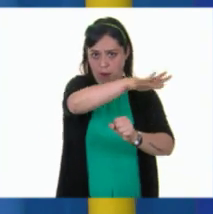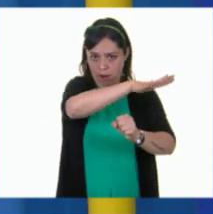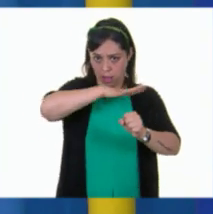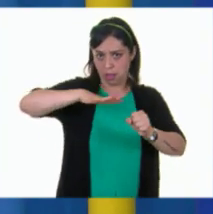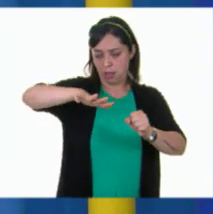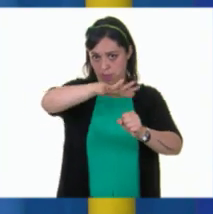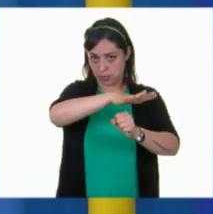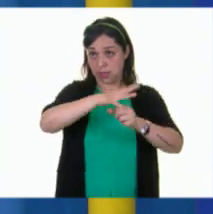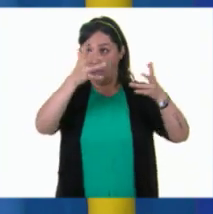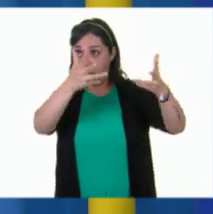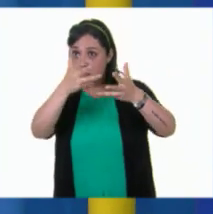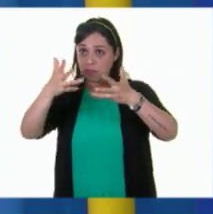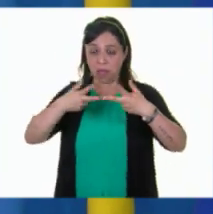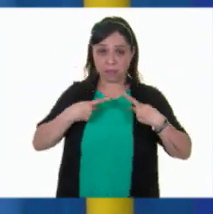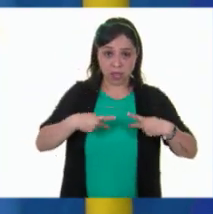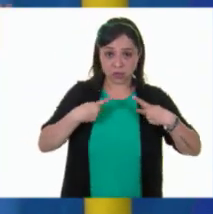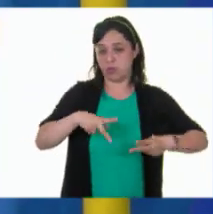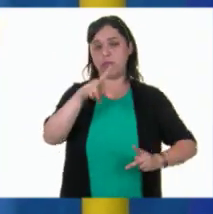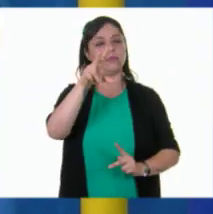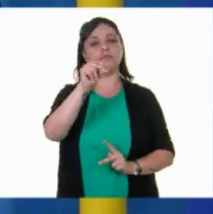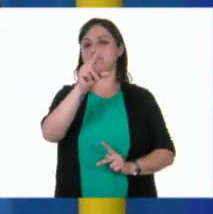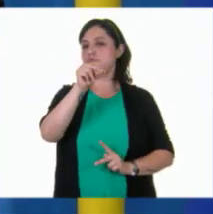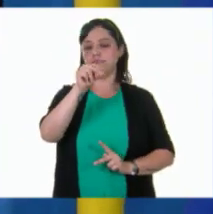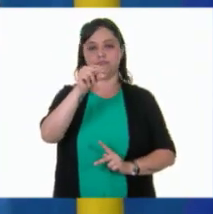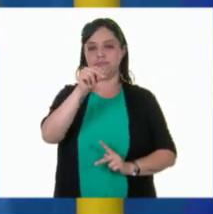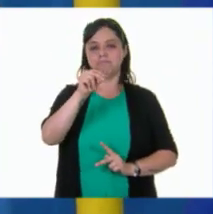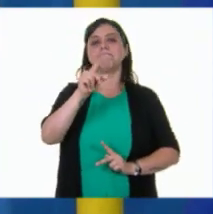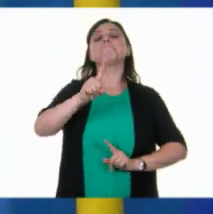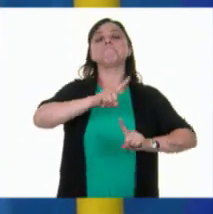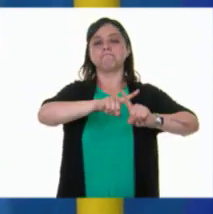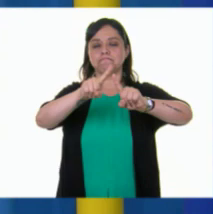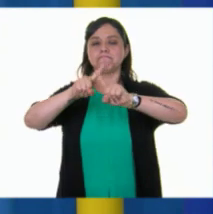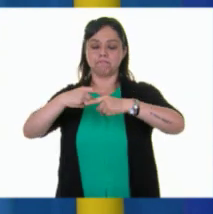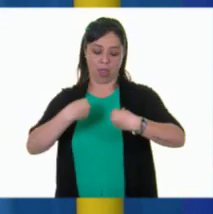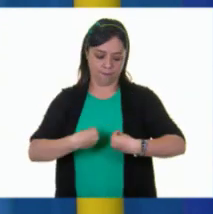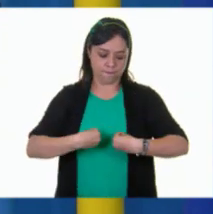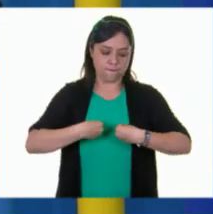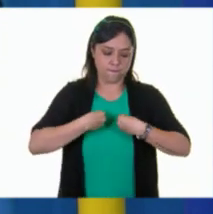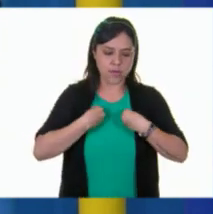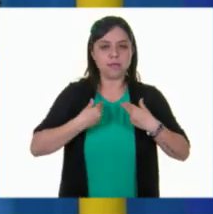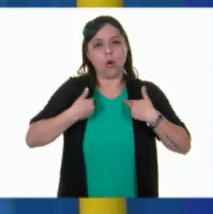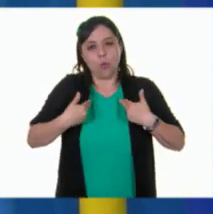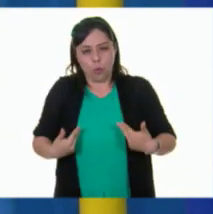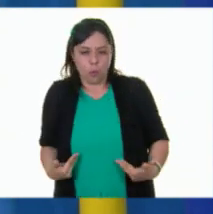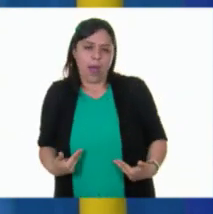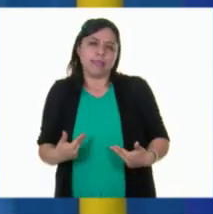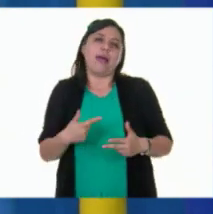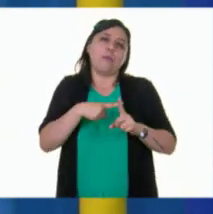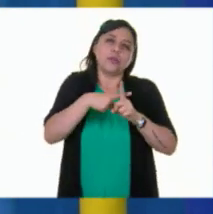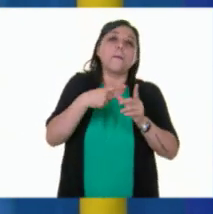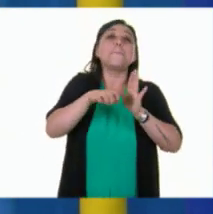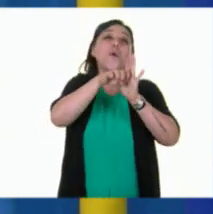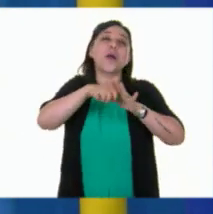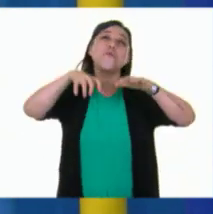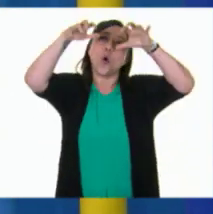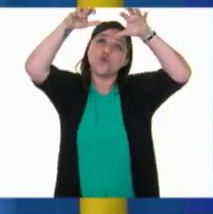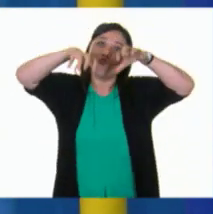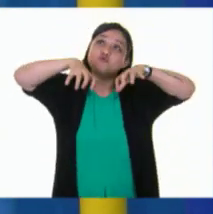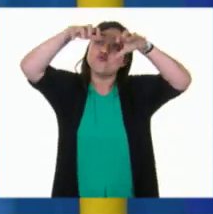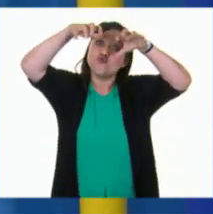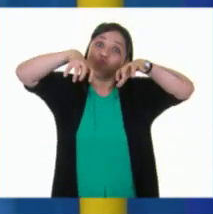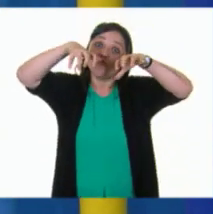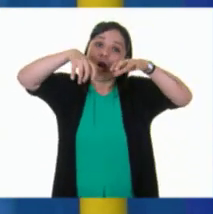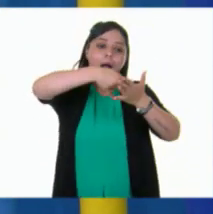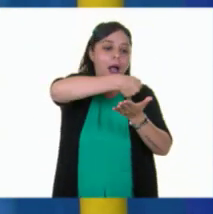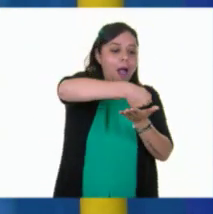acción humana. Estos procesos pueden influir en la vida humana de manera positiva, como la lluvia sobre los cultivos, o